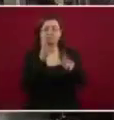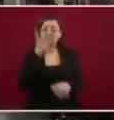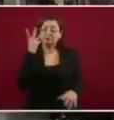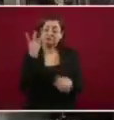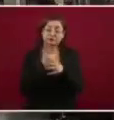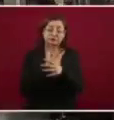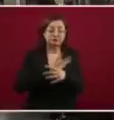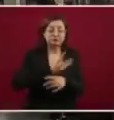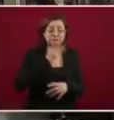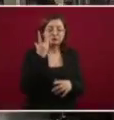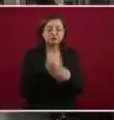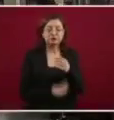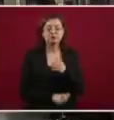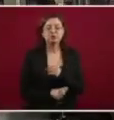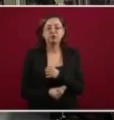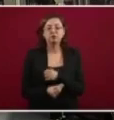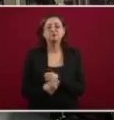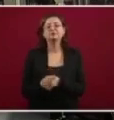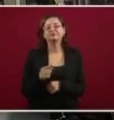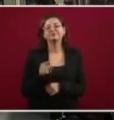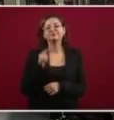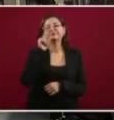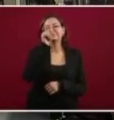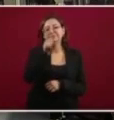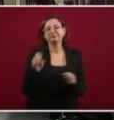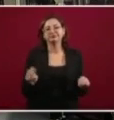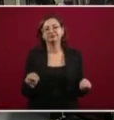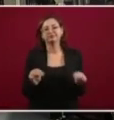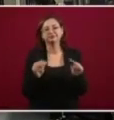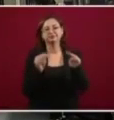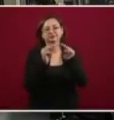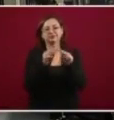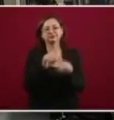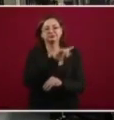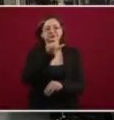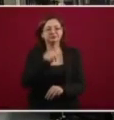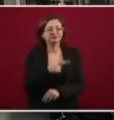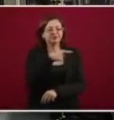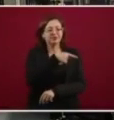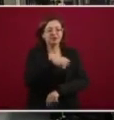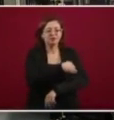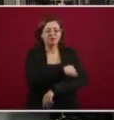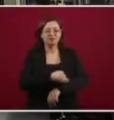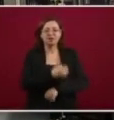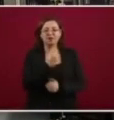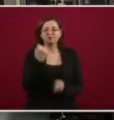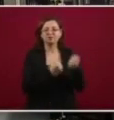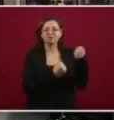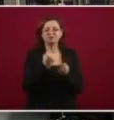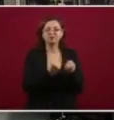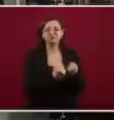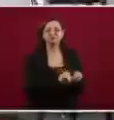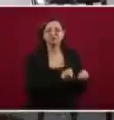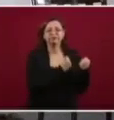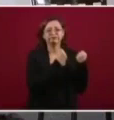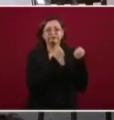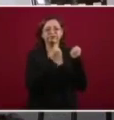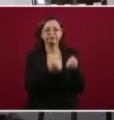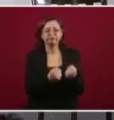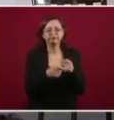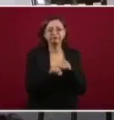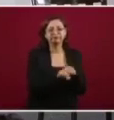región de estos acontecimientos. No tenemos todavía